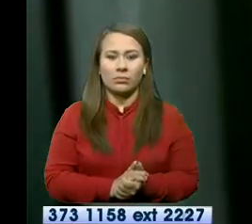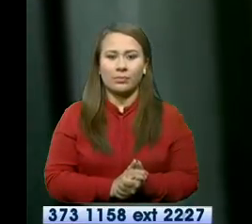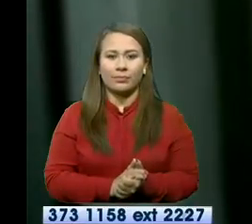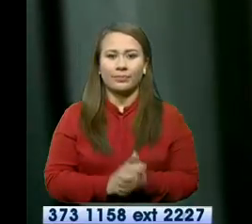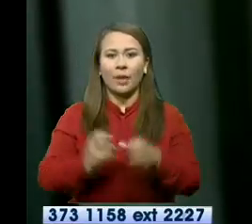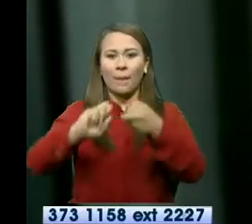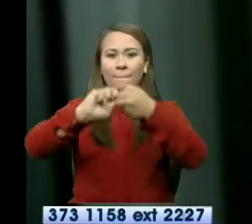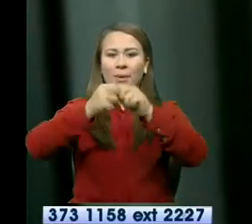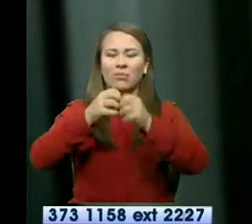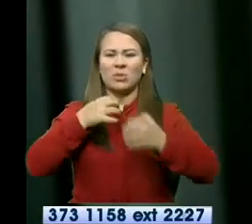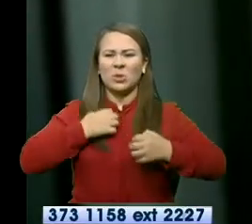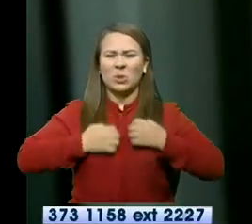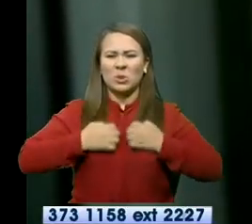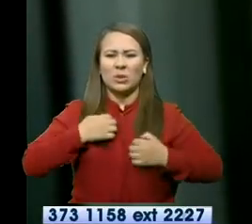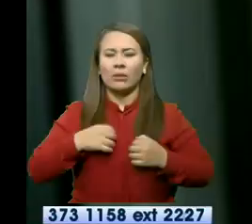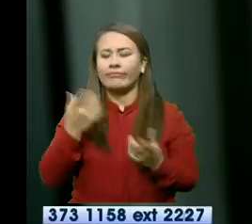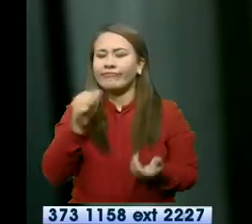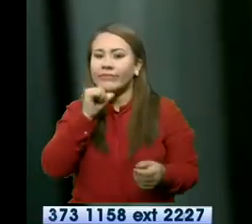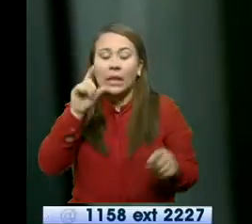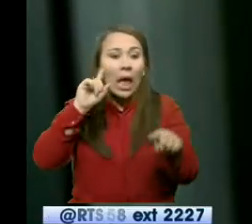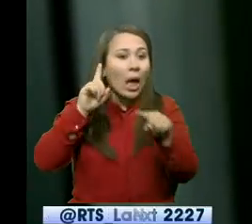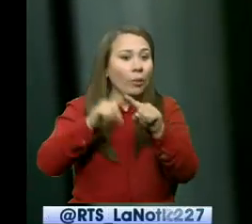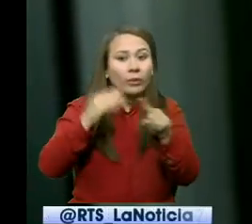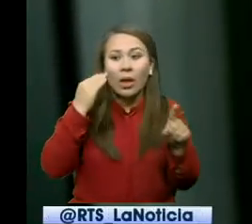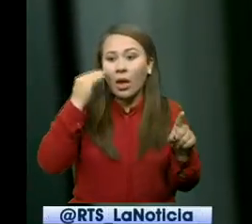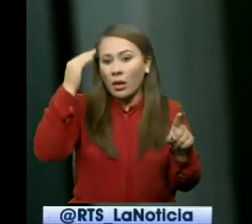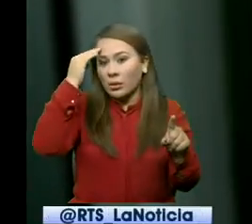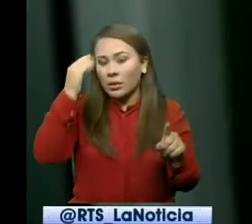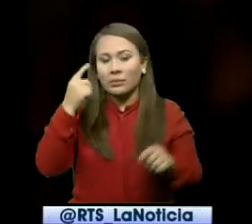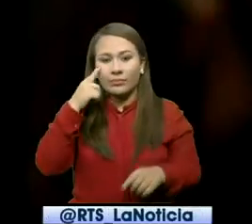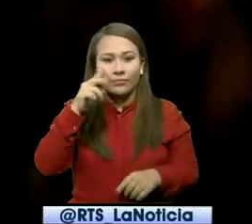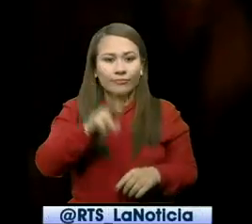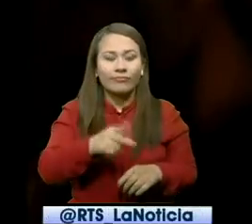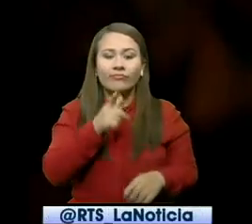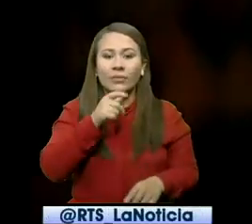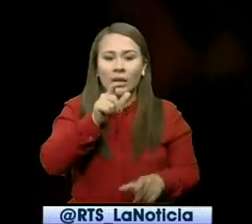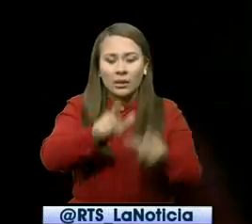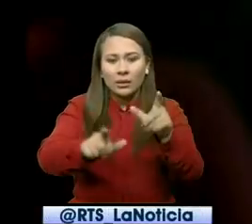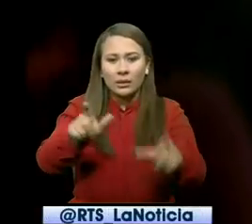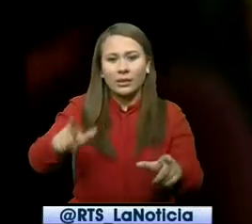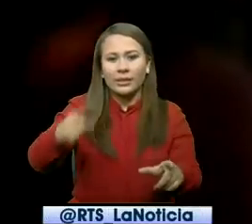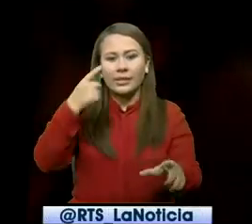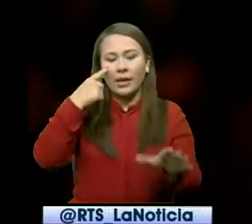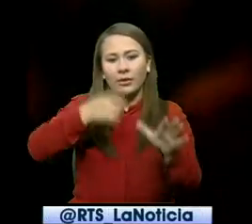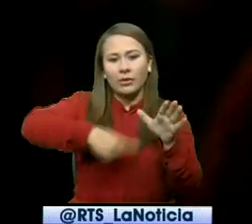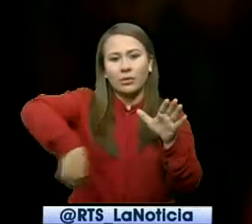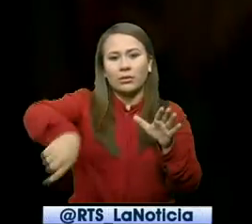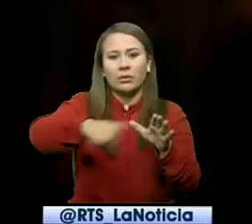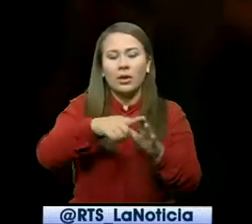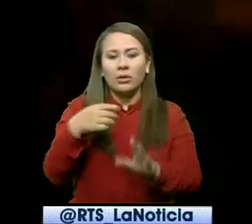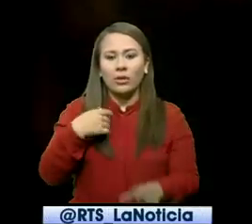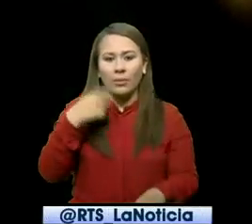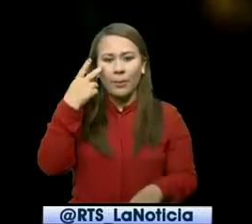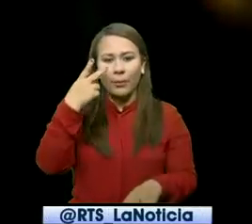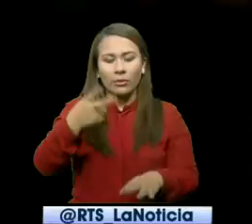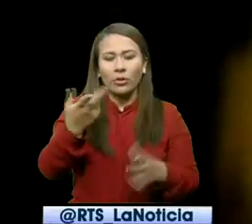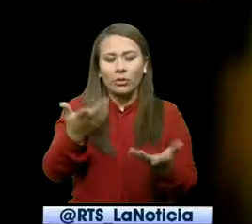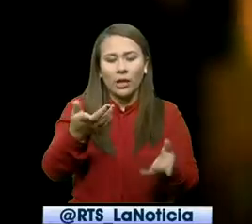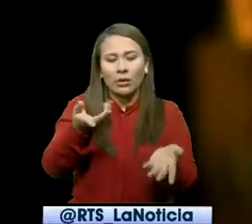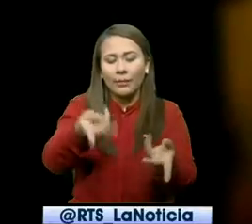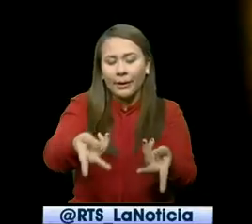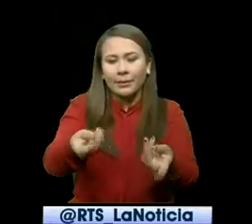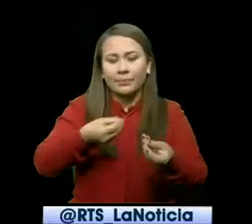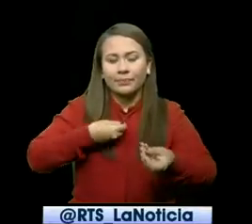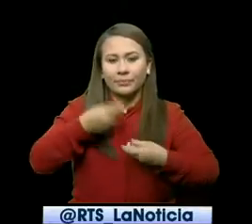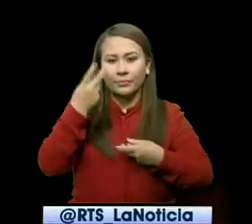Problemas, resentimientos, desacuerdos entre adultos afectaron a una infante. Supuestamente la madre intentó suicidarse ingiriendo un líquido